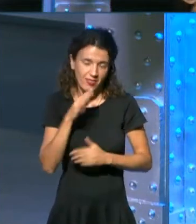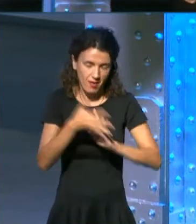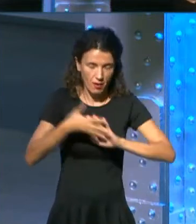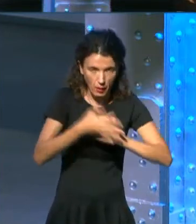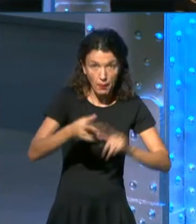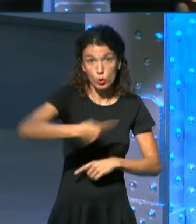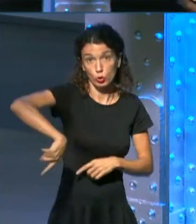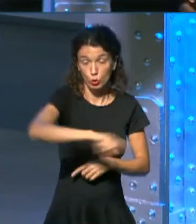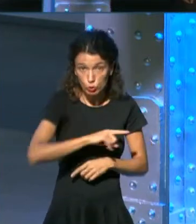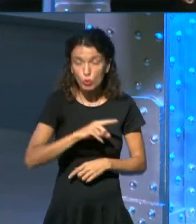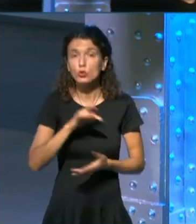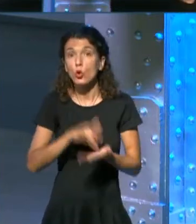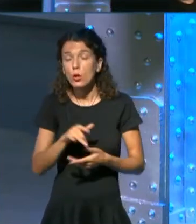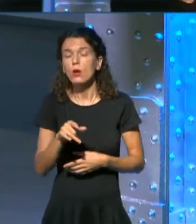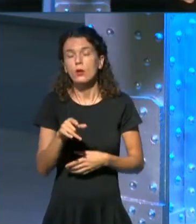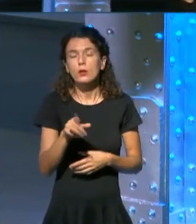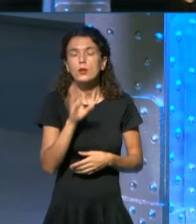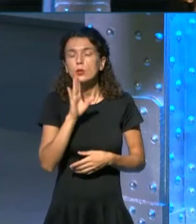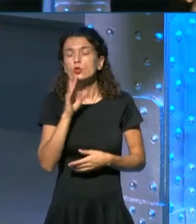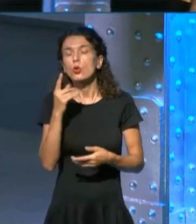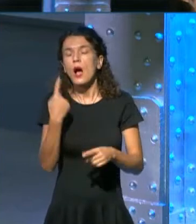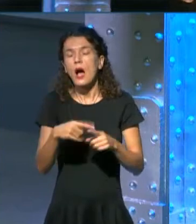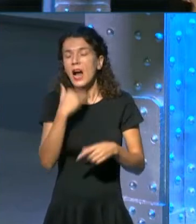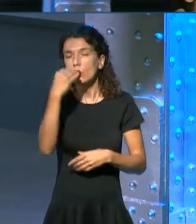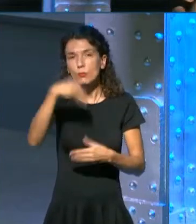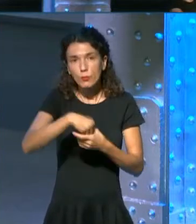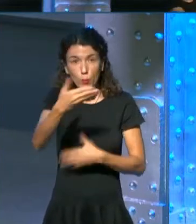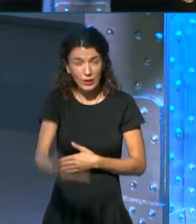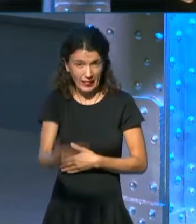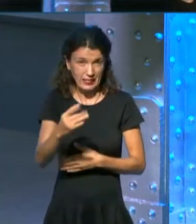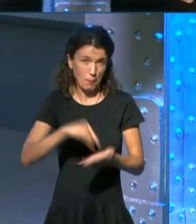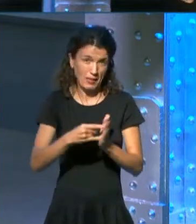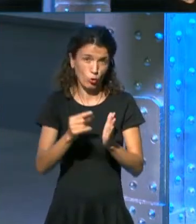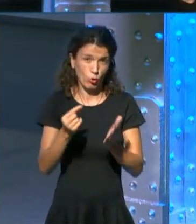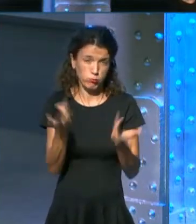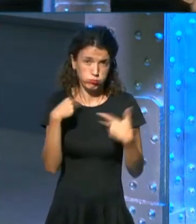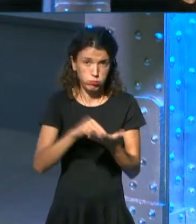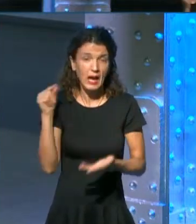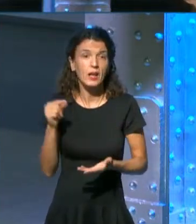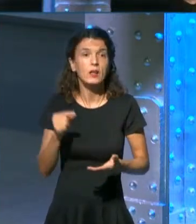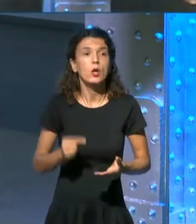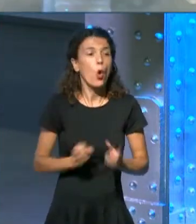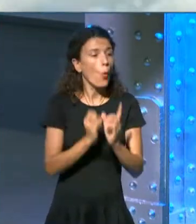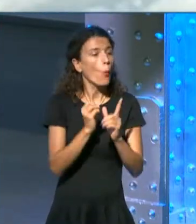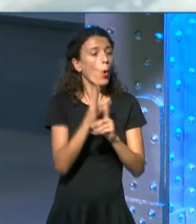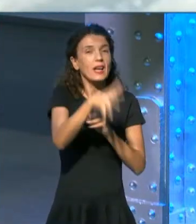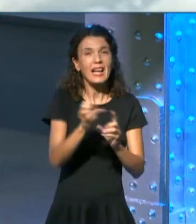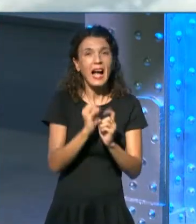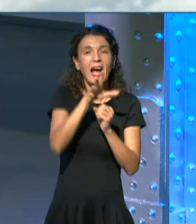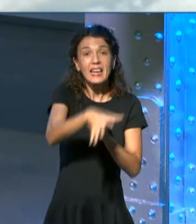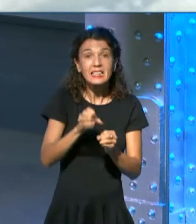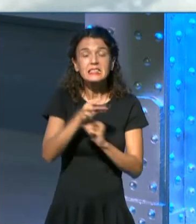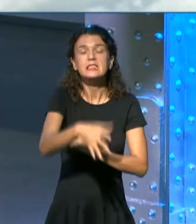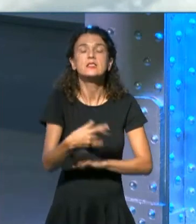Nosotros bueno, y hay un elemento muy importante en los métodos ágiles, que no son los volcanes, pero que nos vienen muy bien para